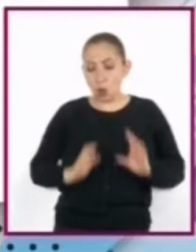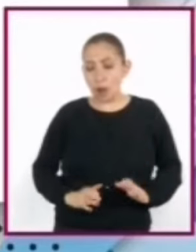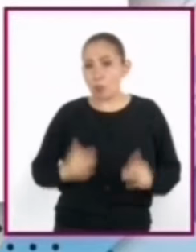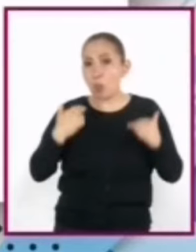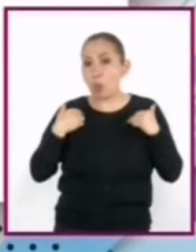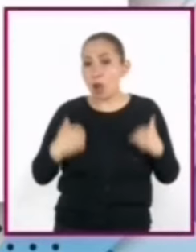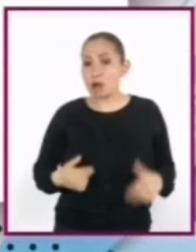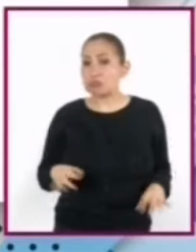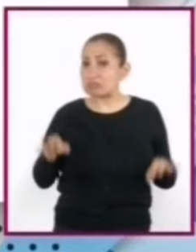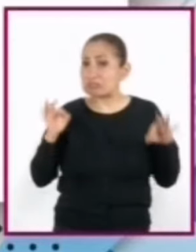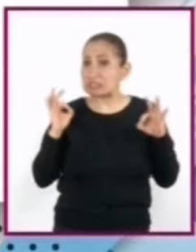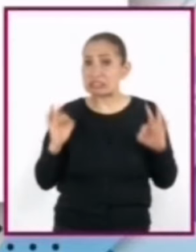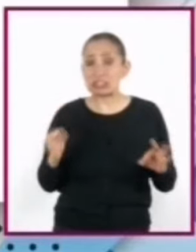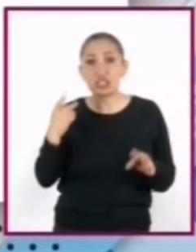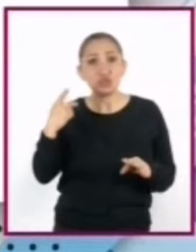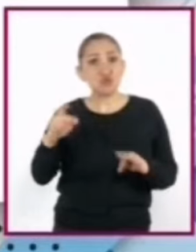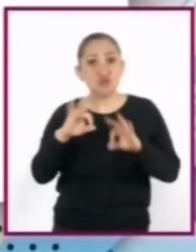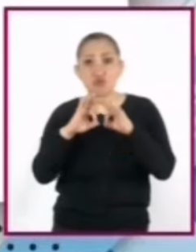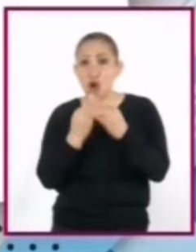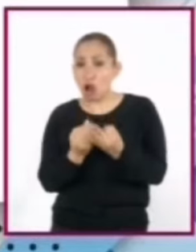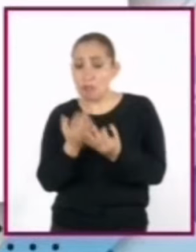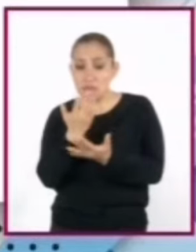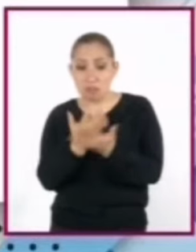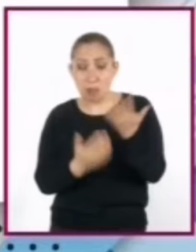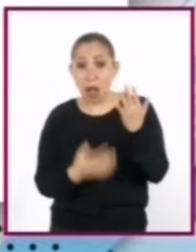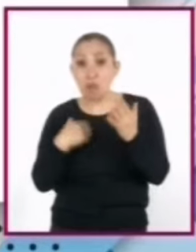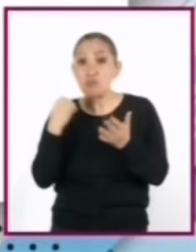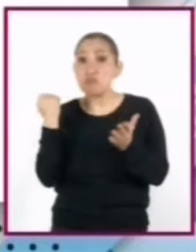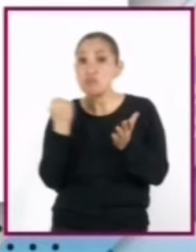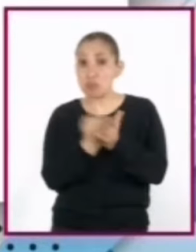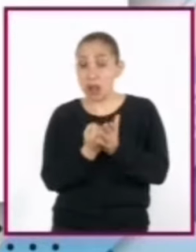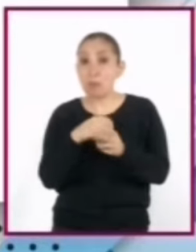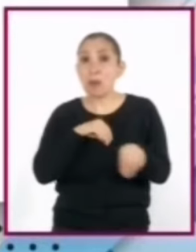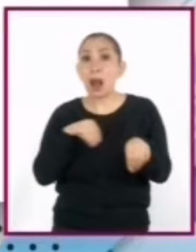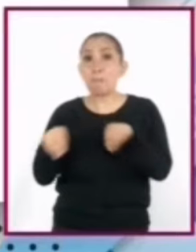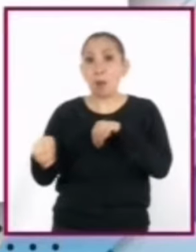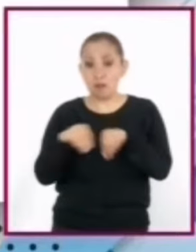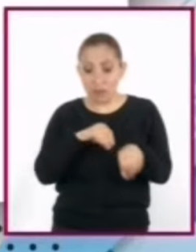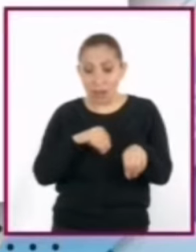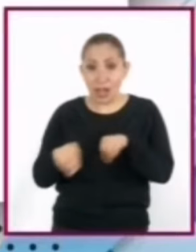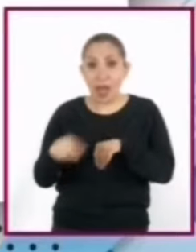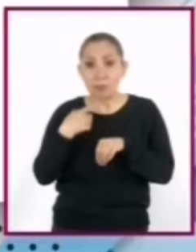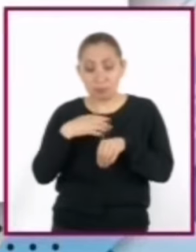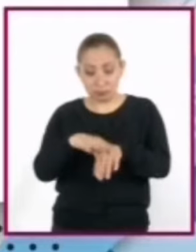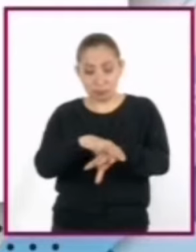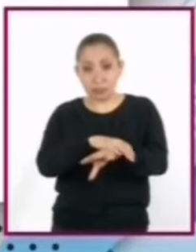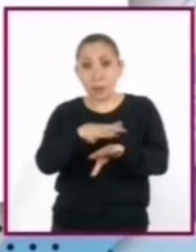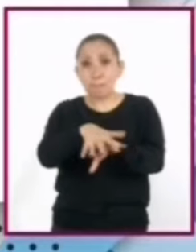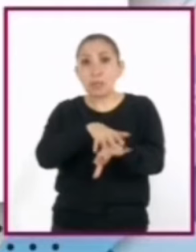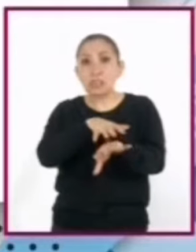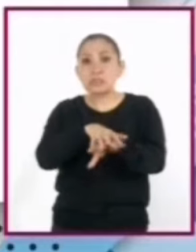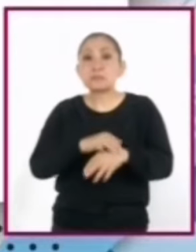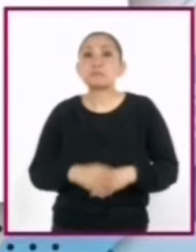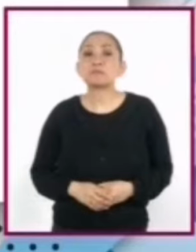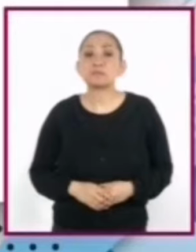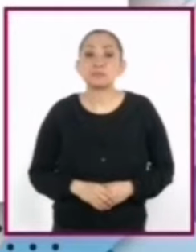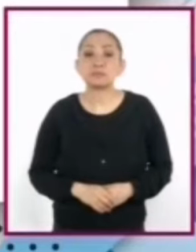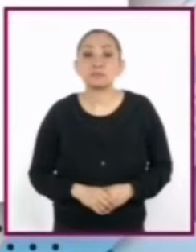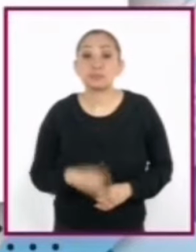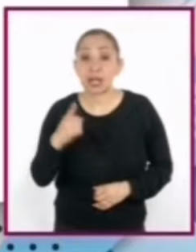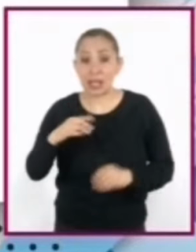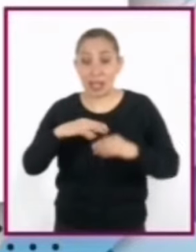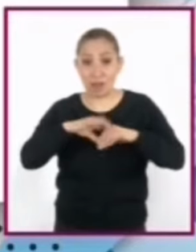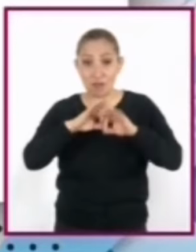fisionomía humana. Su técnica es patente en la movilidad de la extensión protéstica y